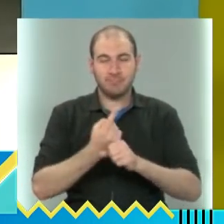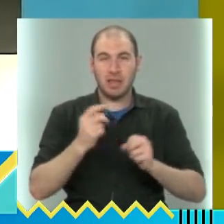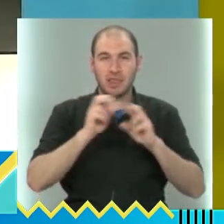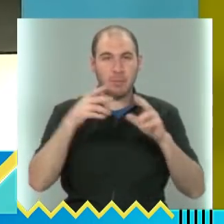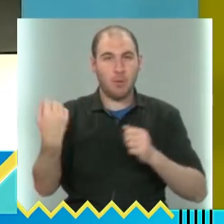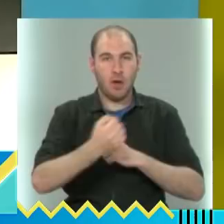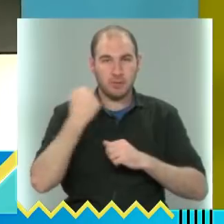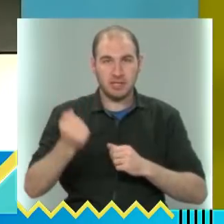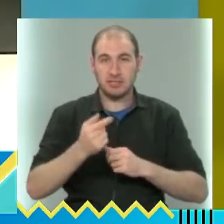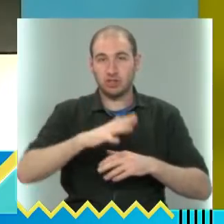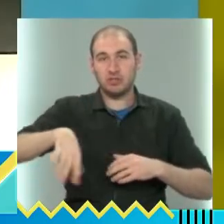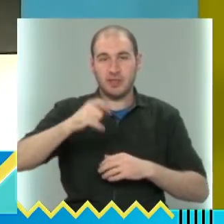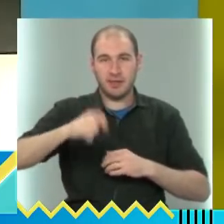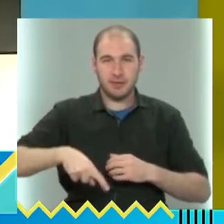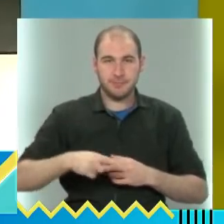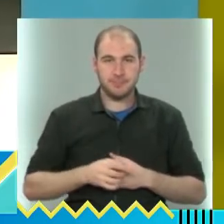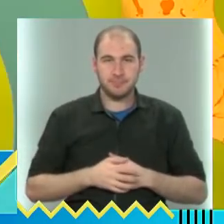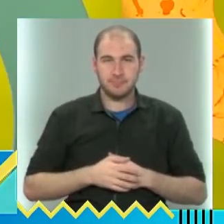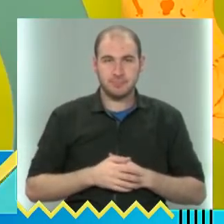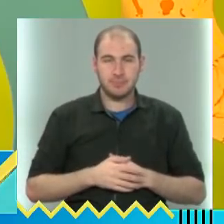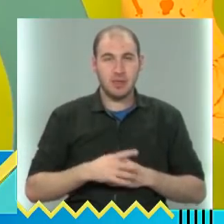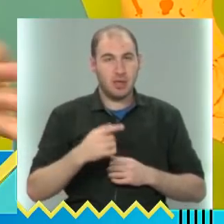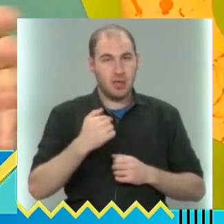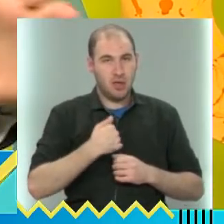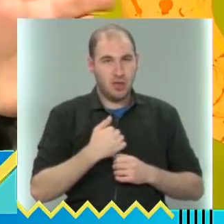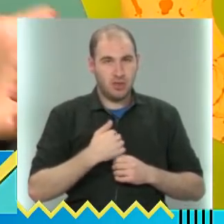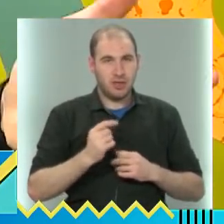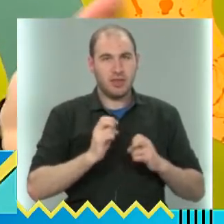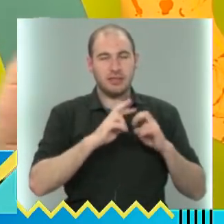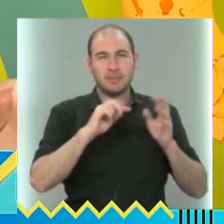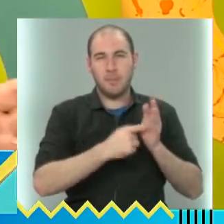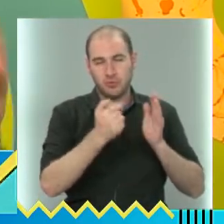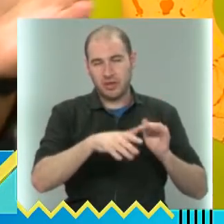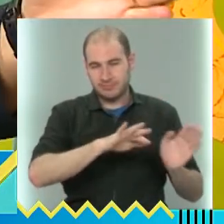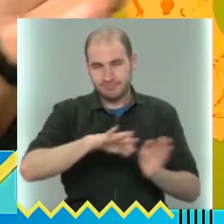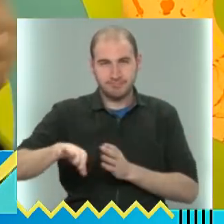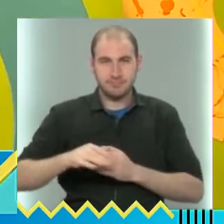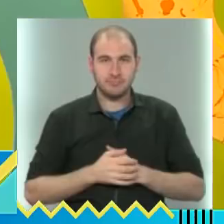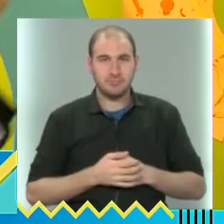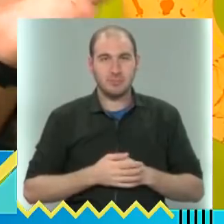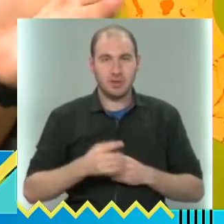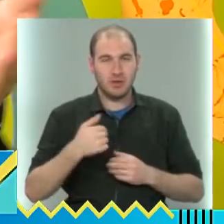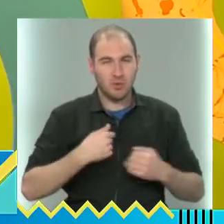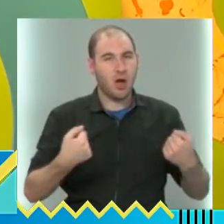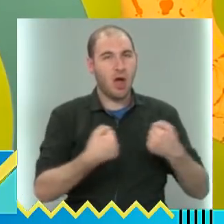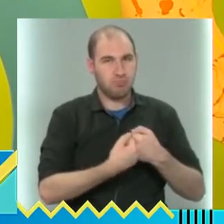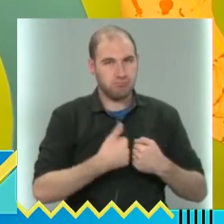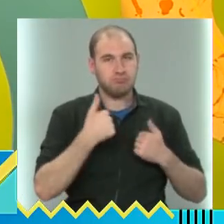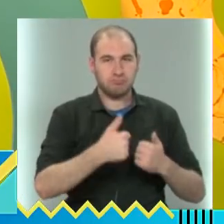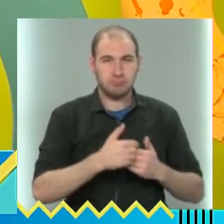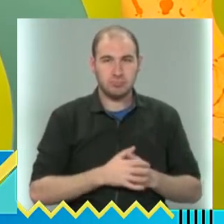algo tan importante para nuestra sociedad. Pero mira, yo saliendo del punto realmente, y yo comparto contigo que